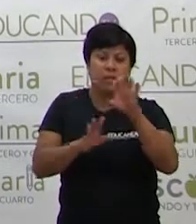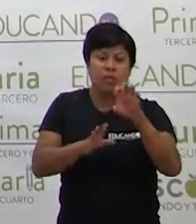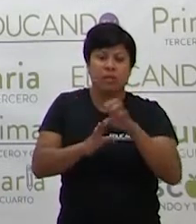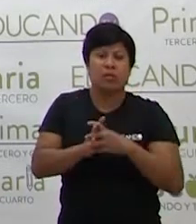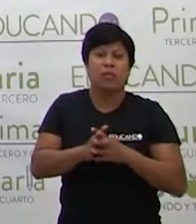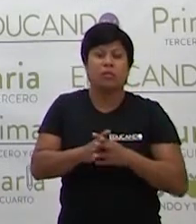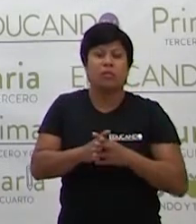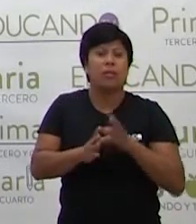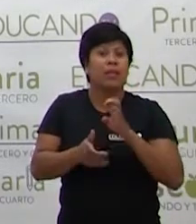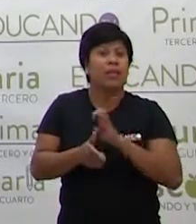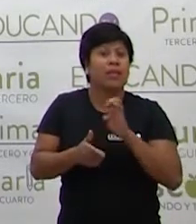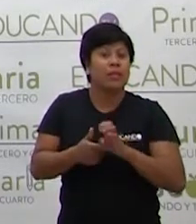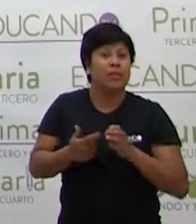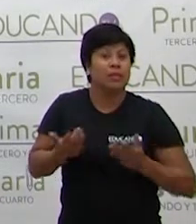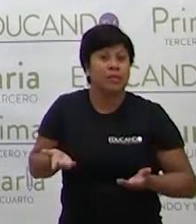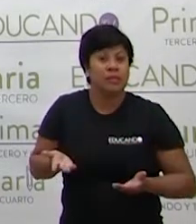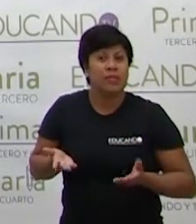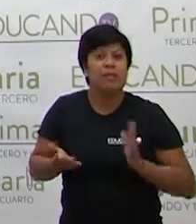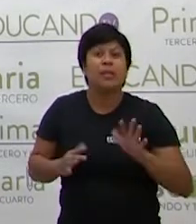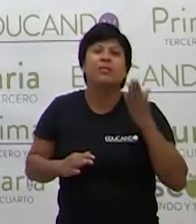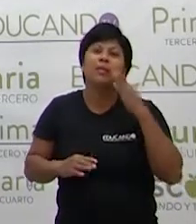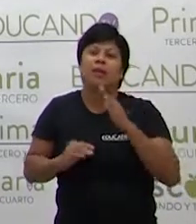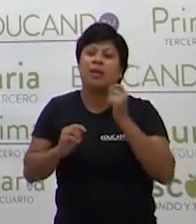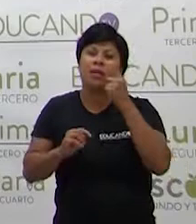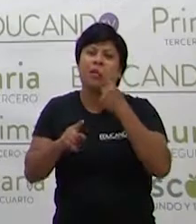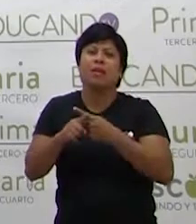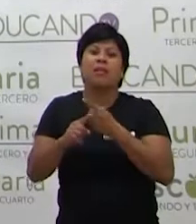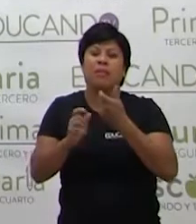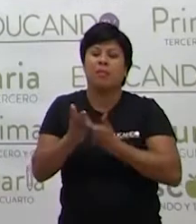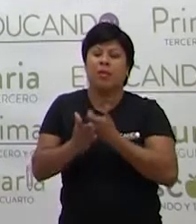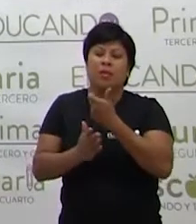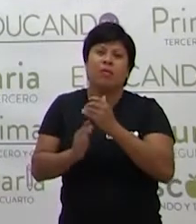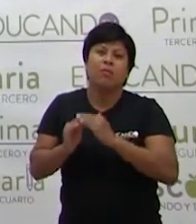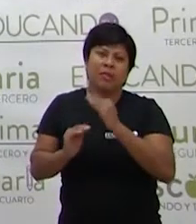3,500. Entonces, ya sé a quién le pagó más,